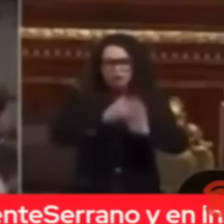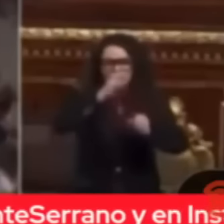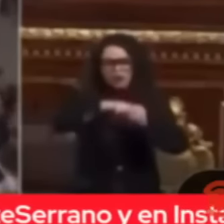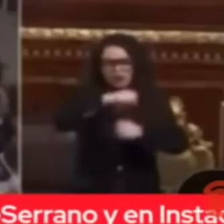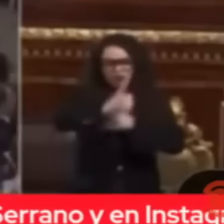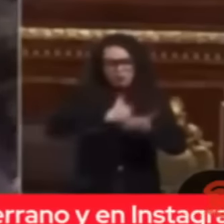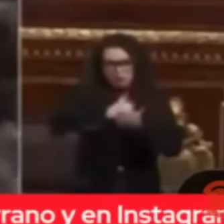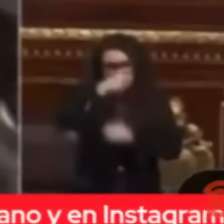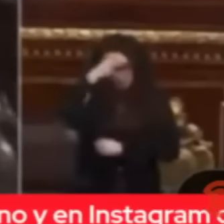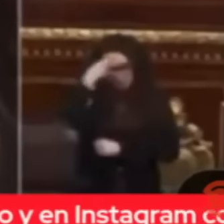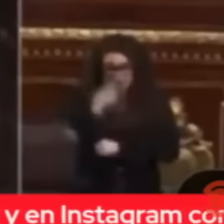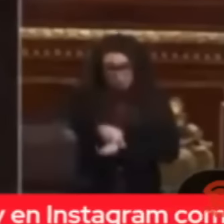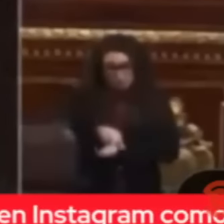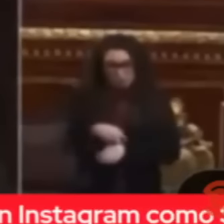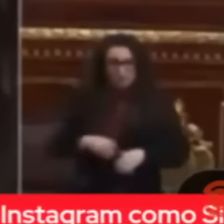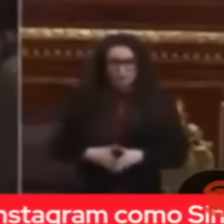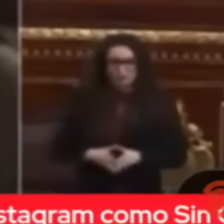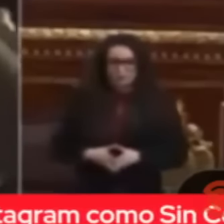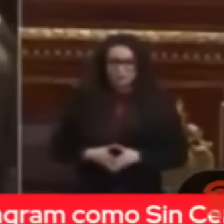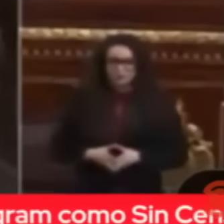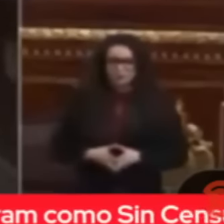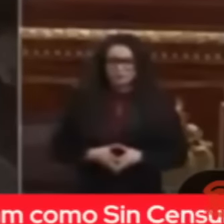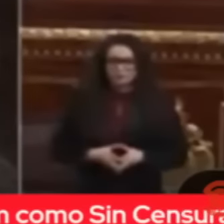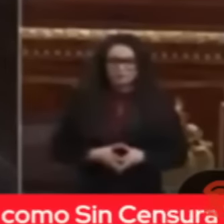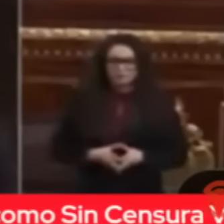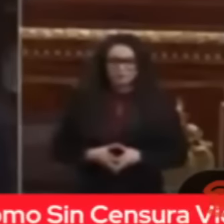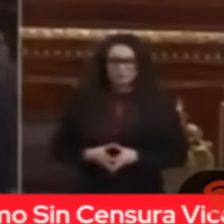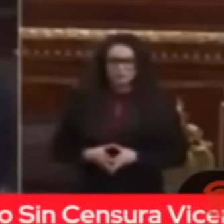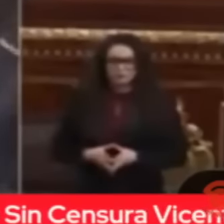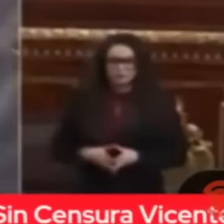Pero pues es la verdad. Lo que pasa es que a la derecha no le